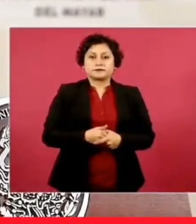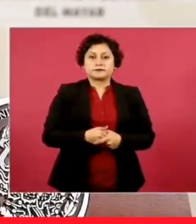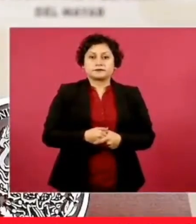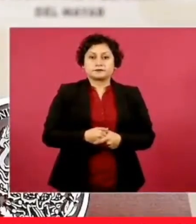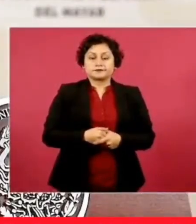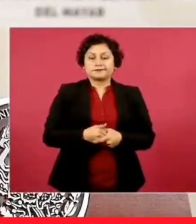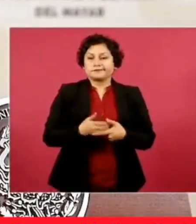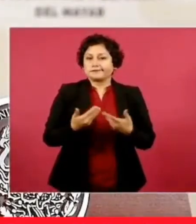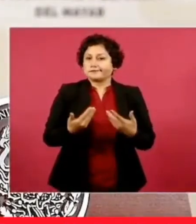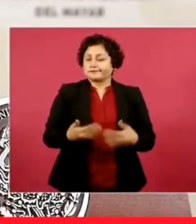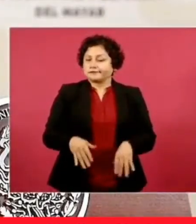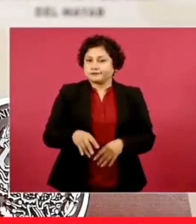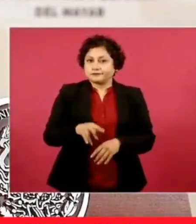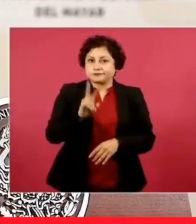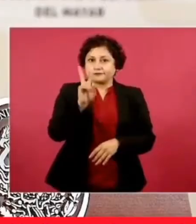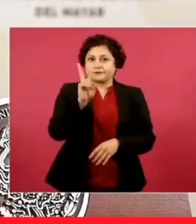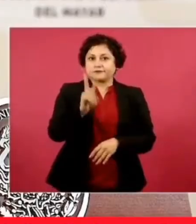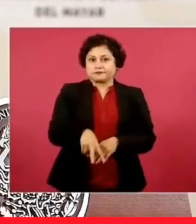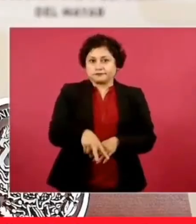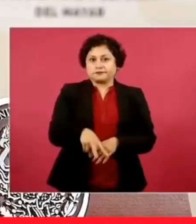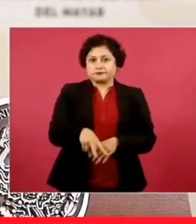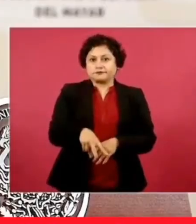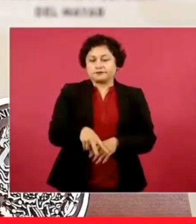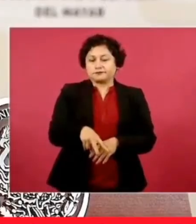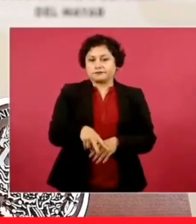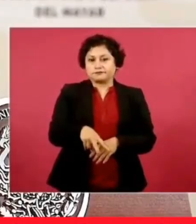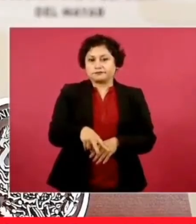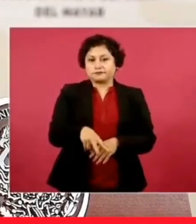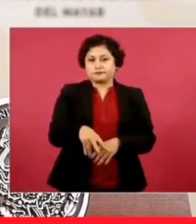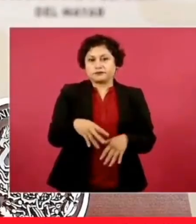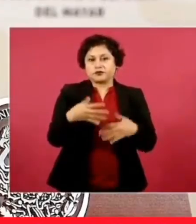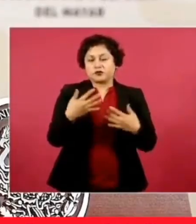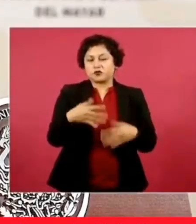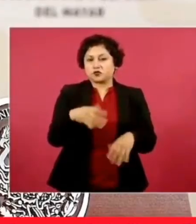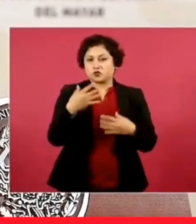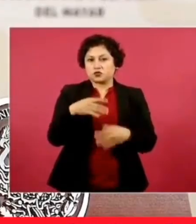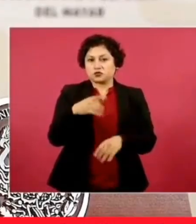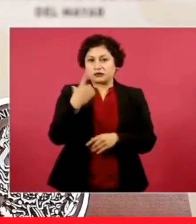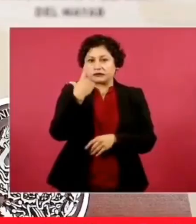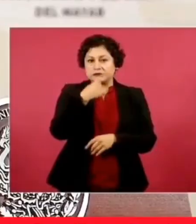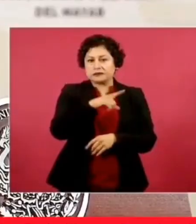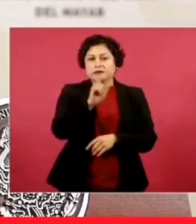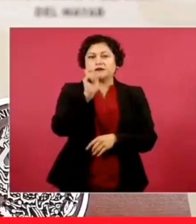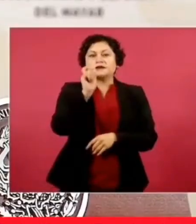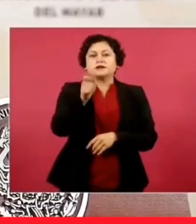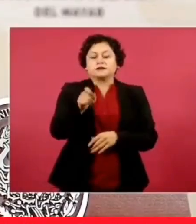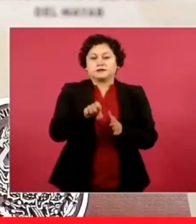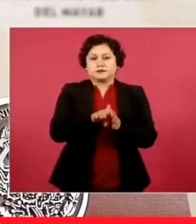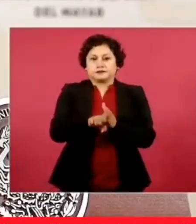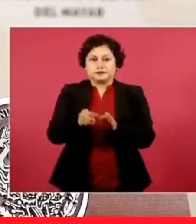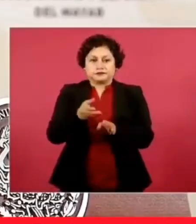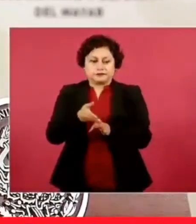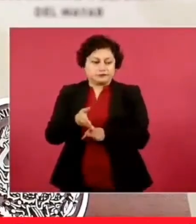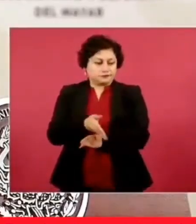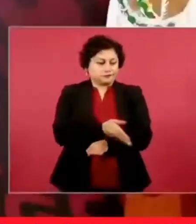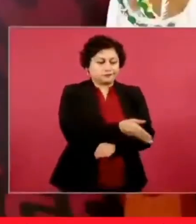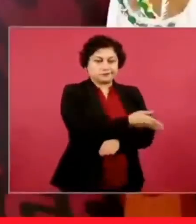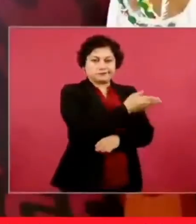y tremendo que resultó el no aumentar el salario durante el periodo